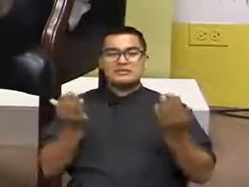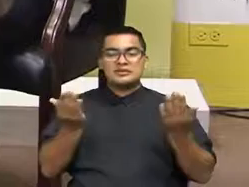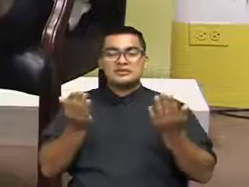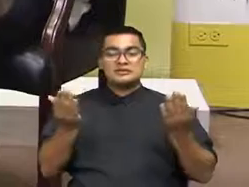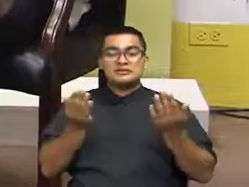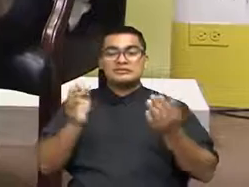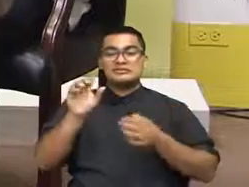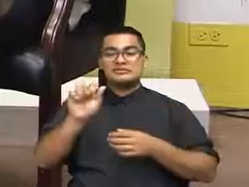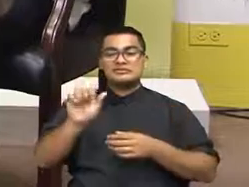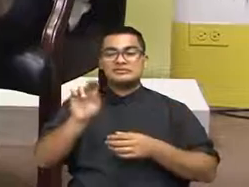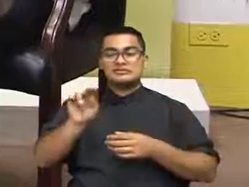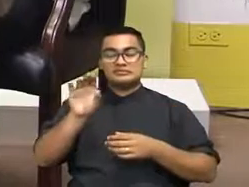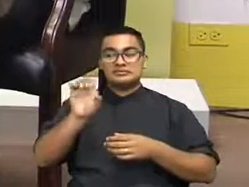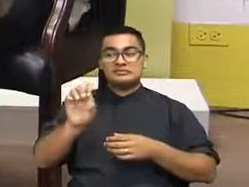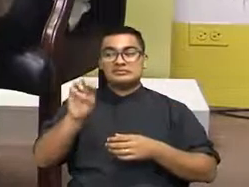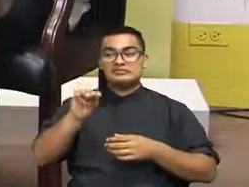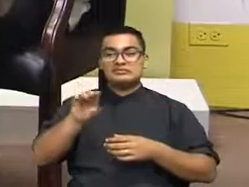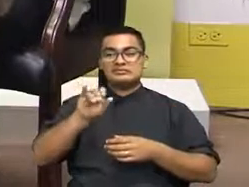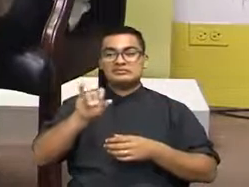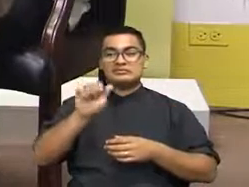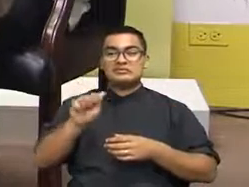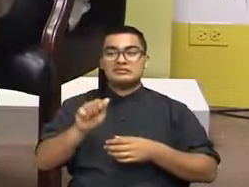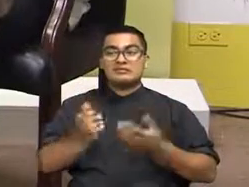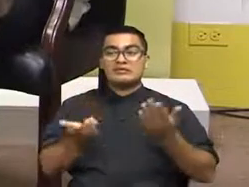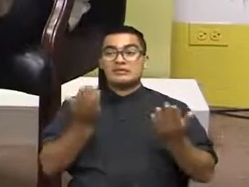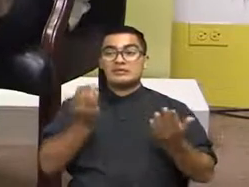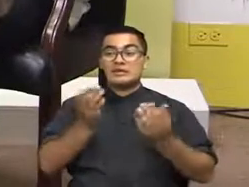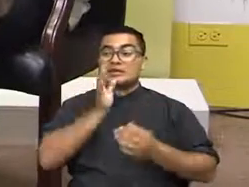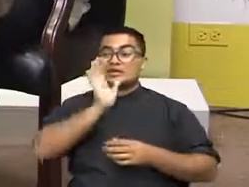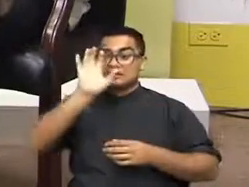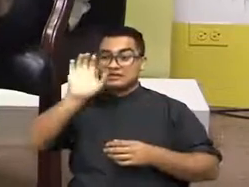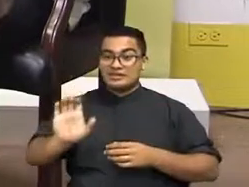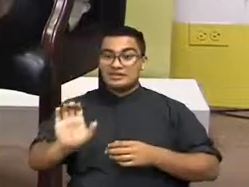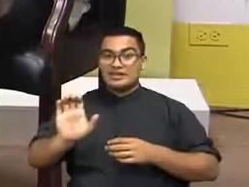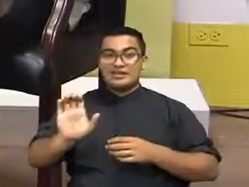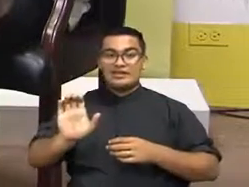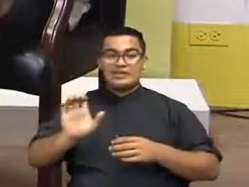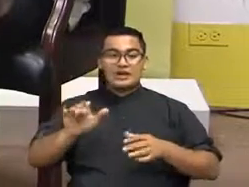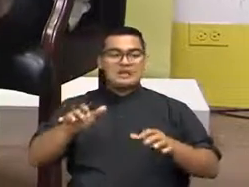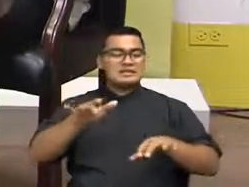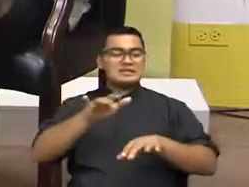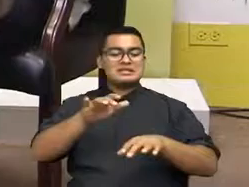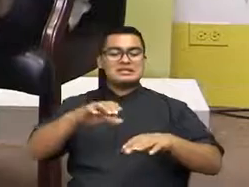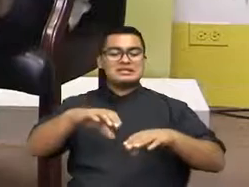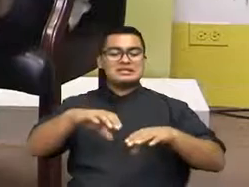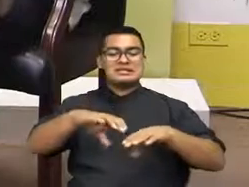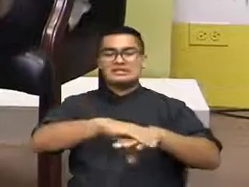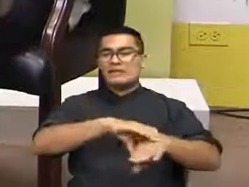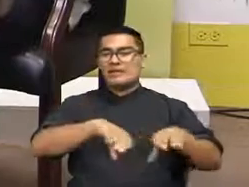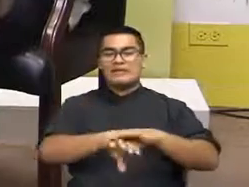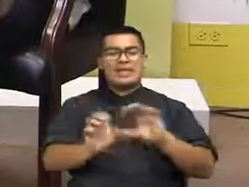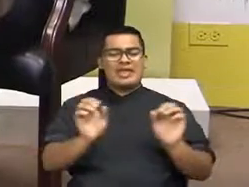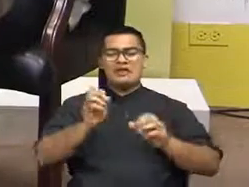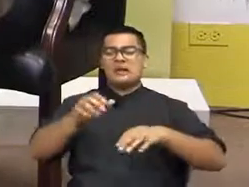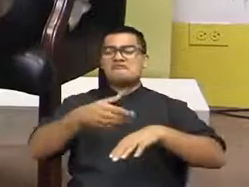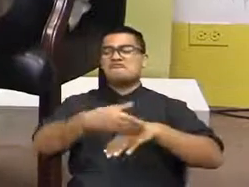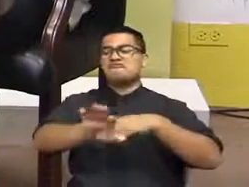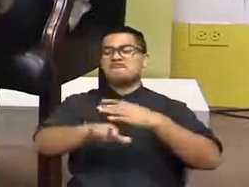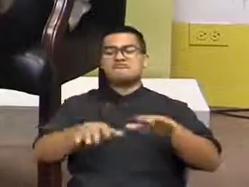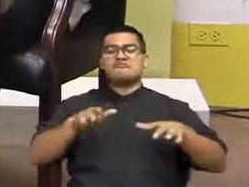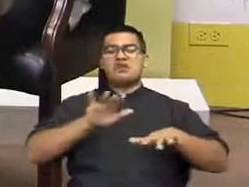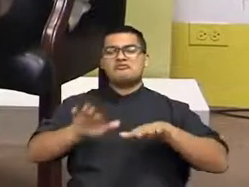una anemia. Por ejemplo, un niño también que vive descalzo todo el tiempo, doctor. Los parásitos son también una